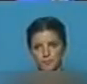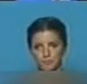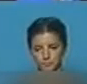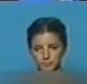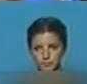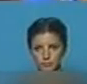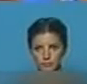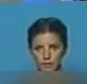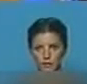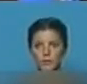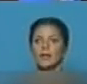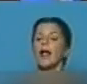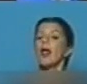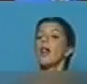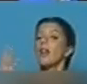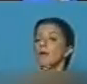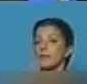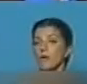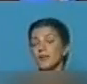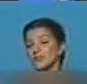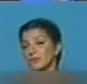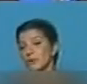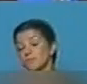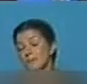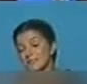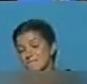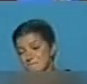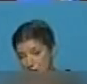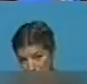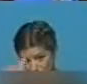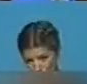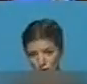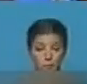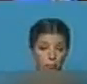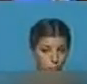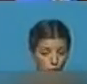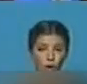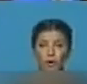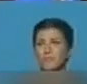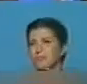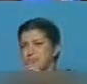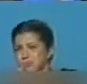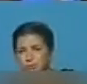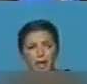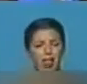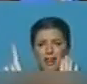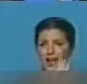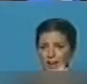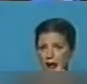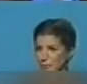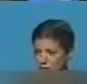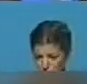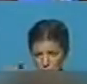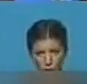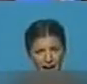La verdad es que la especie de trampa en la que nos están metiendo hoy aquí, discutiendo esta ley con estos tiempos,